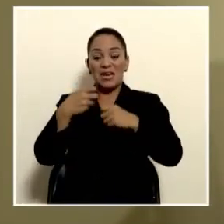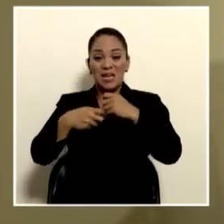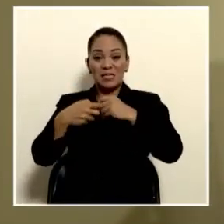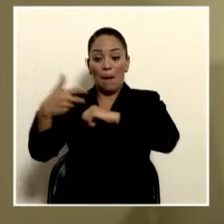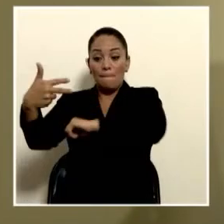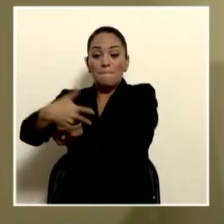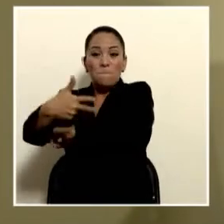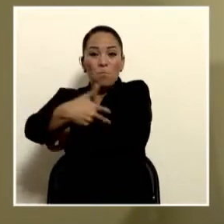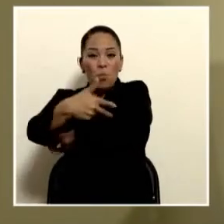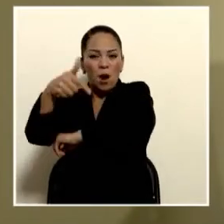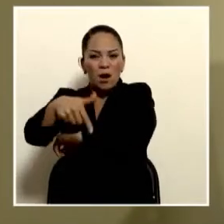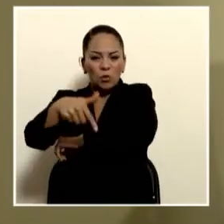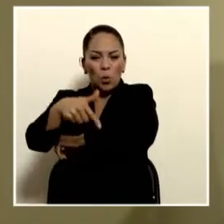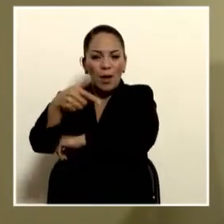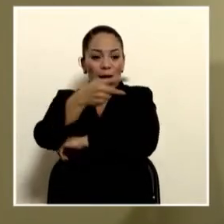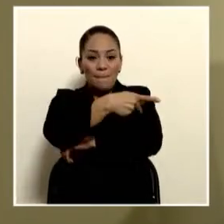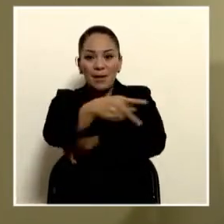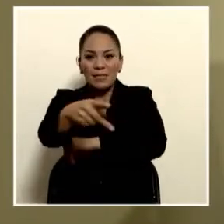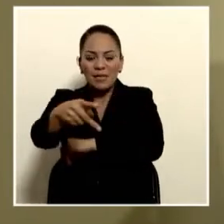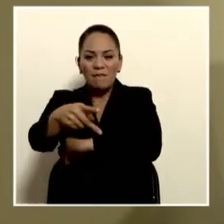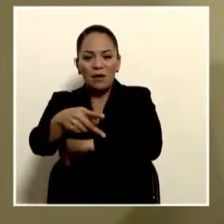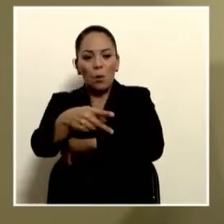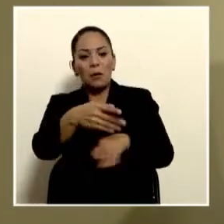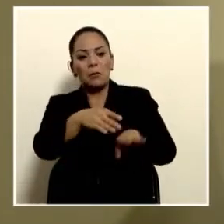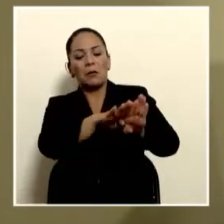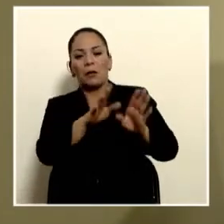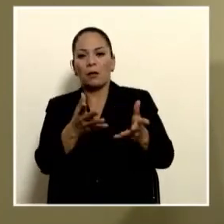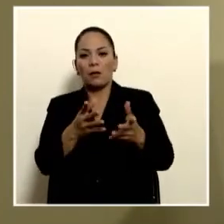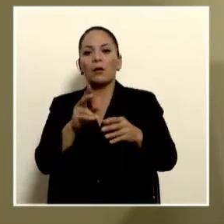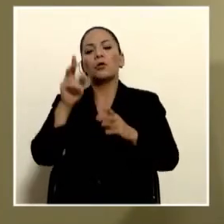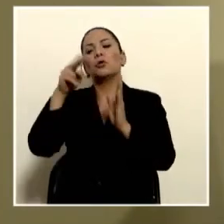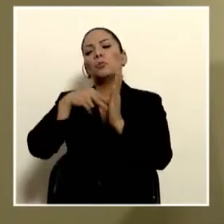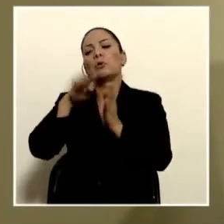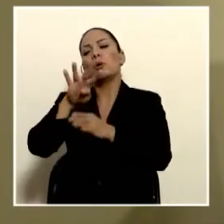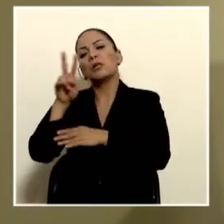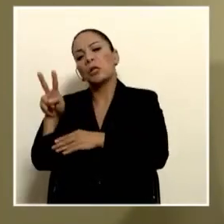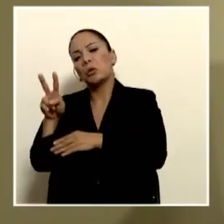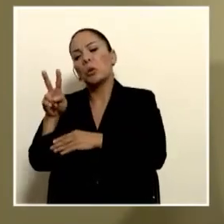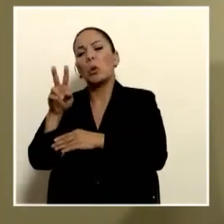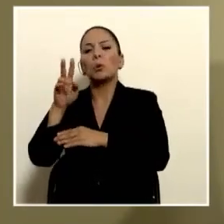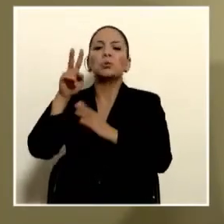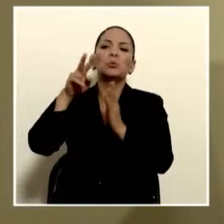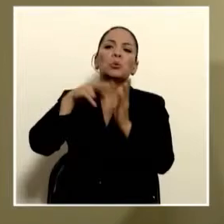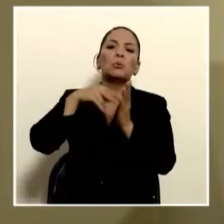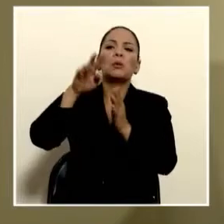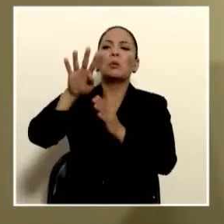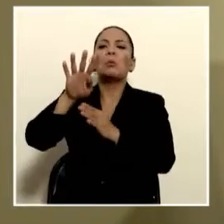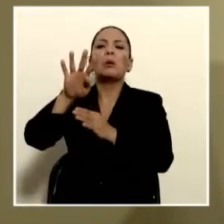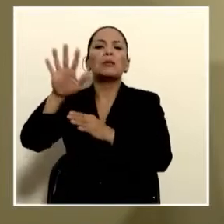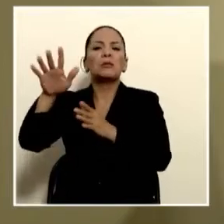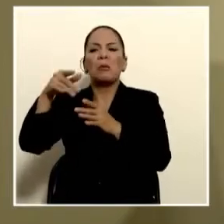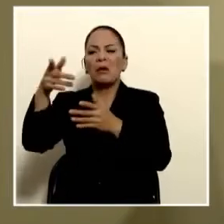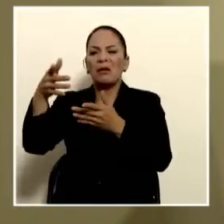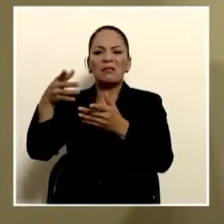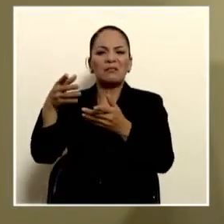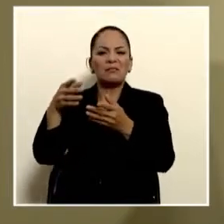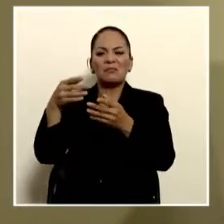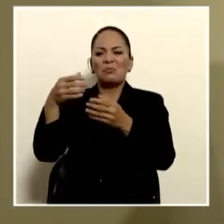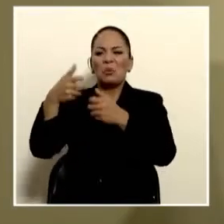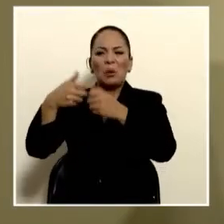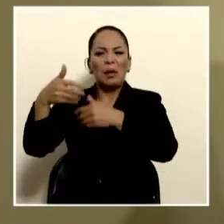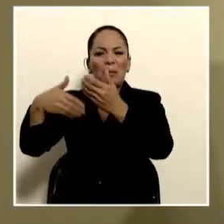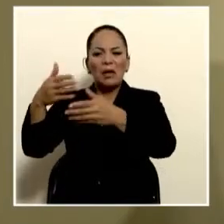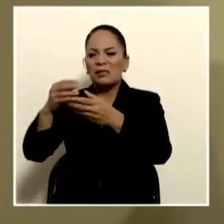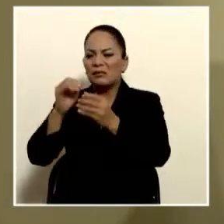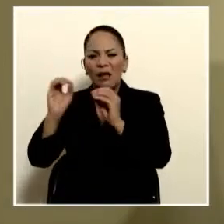el Pacífico y que hasta el 2042, 2040 tengamos una solución. No lo voy a dejar. Entonces me dicen,